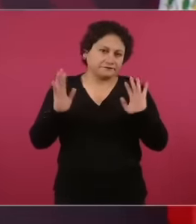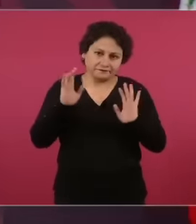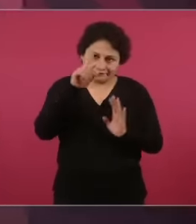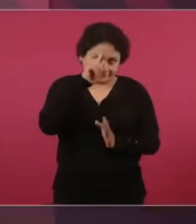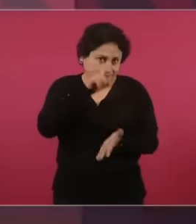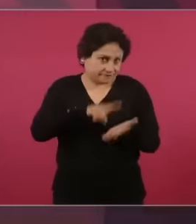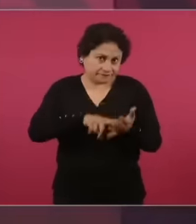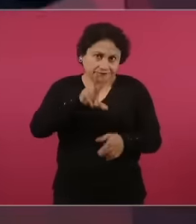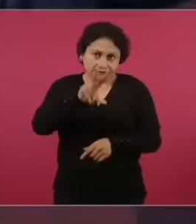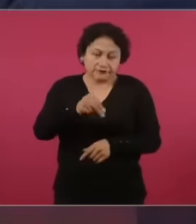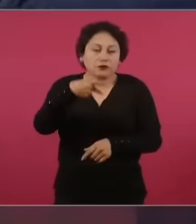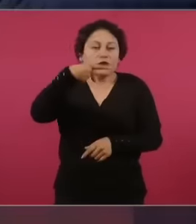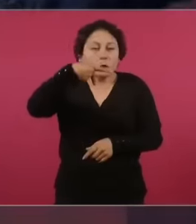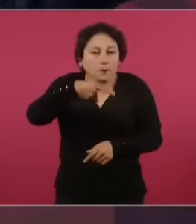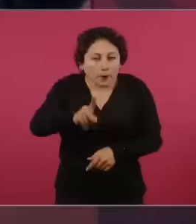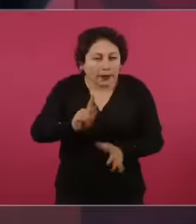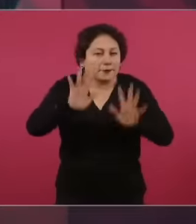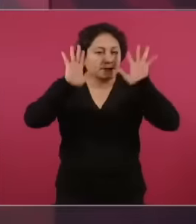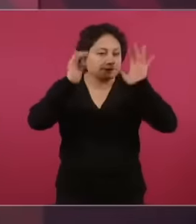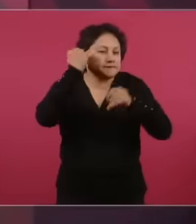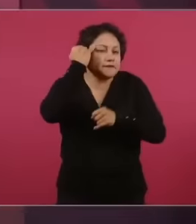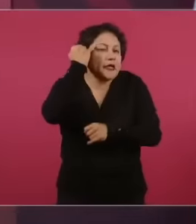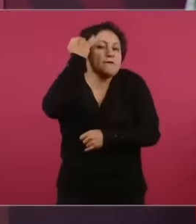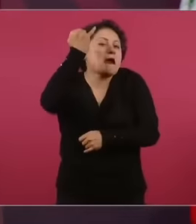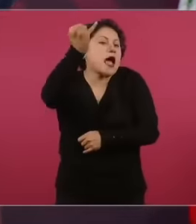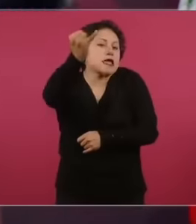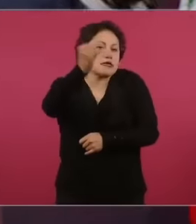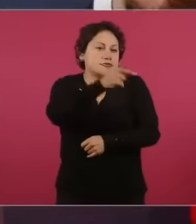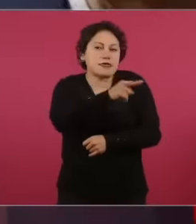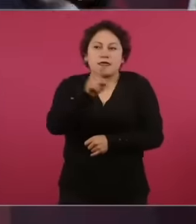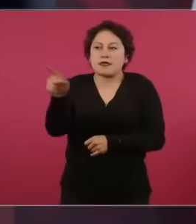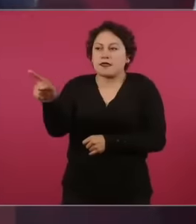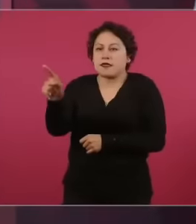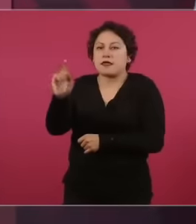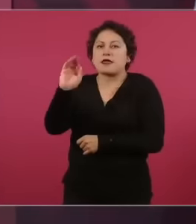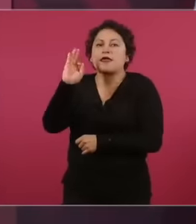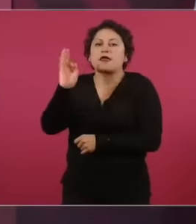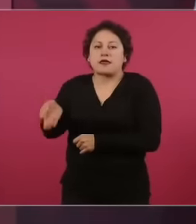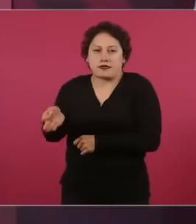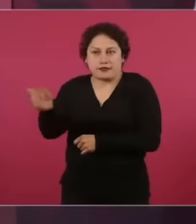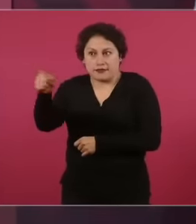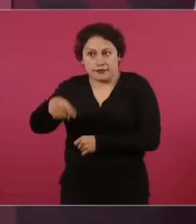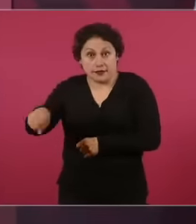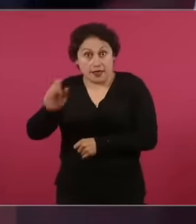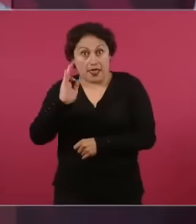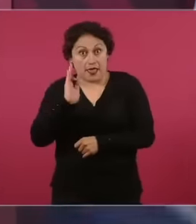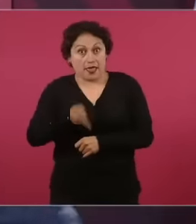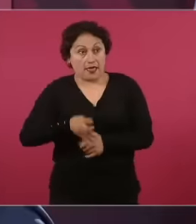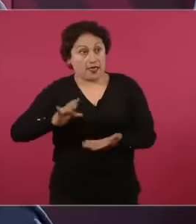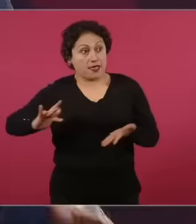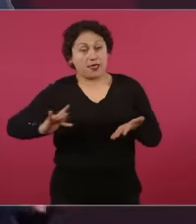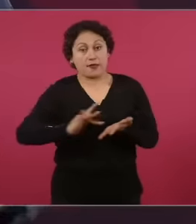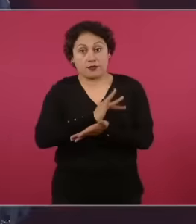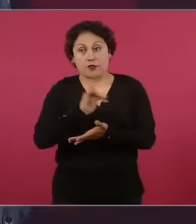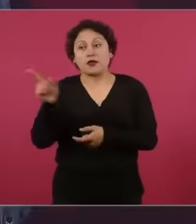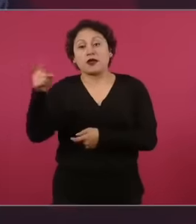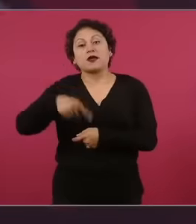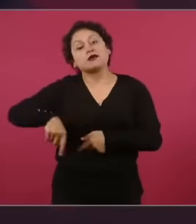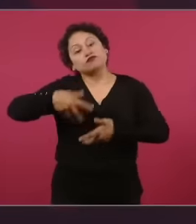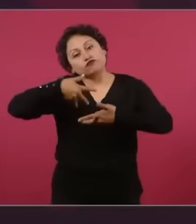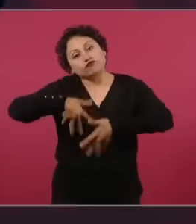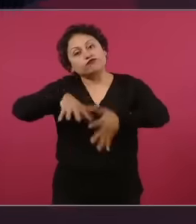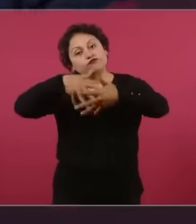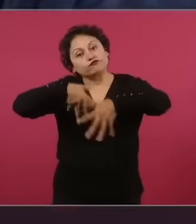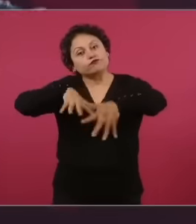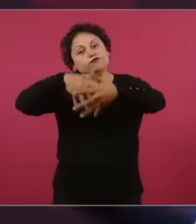y se bloquean todas